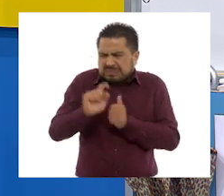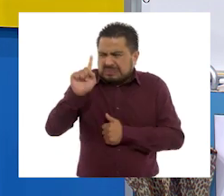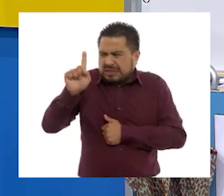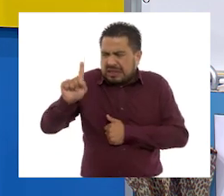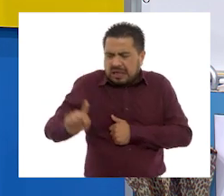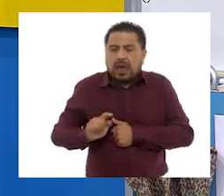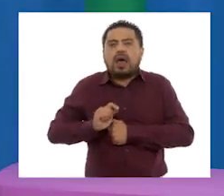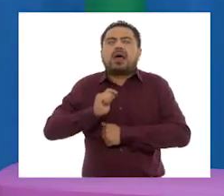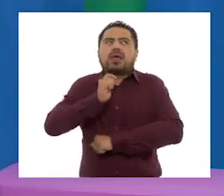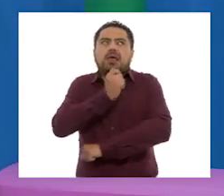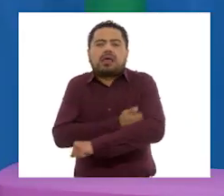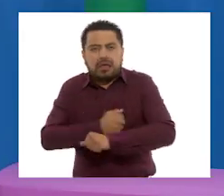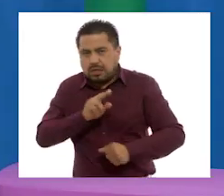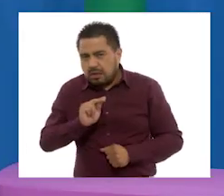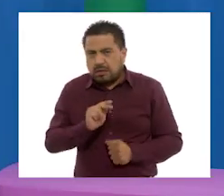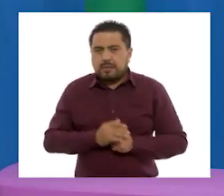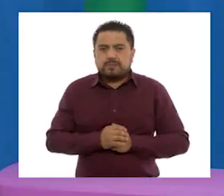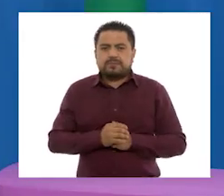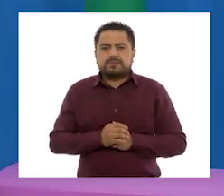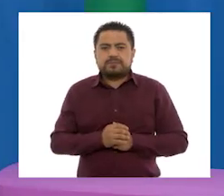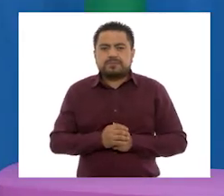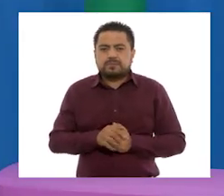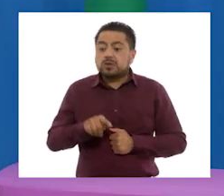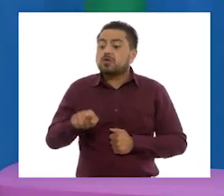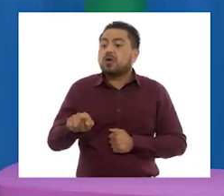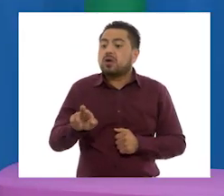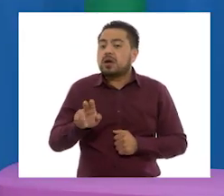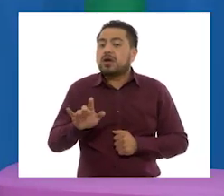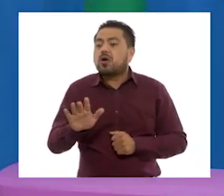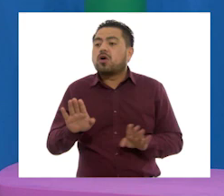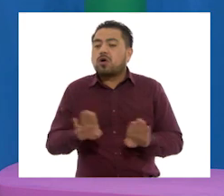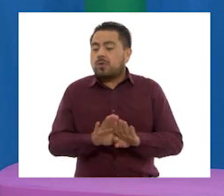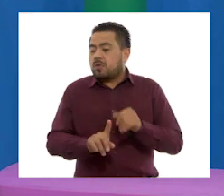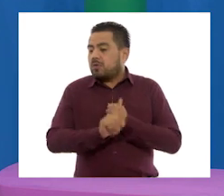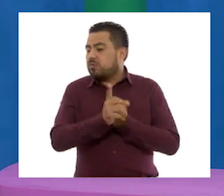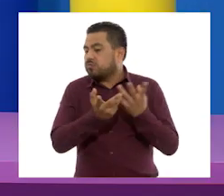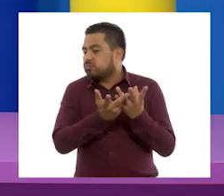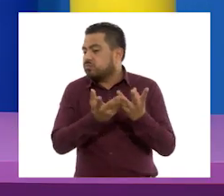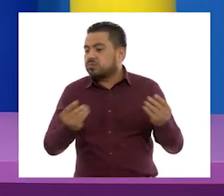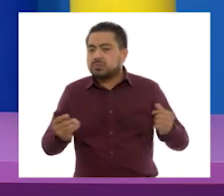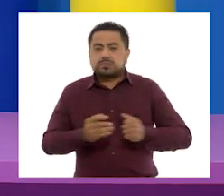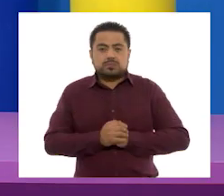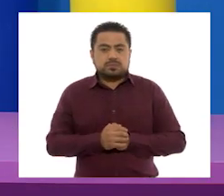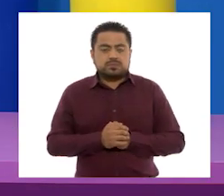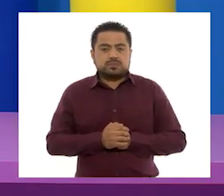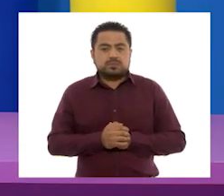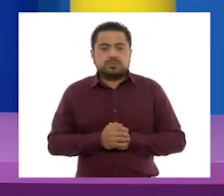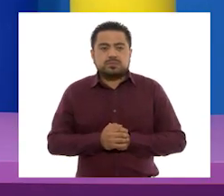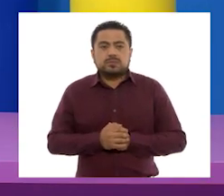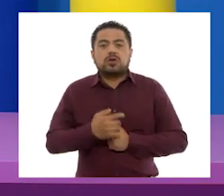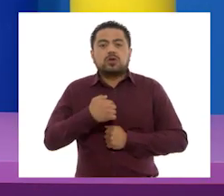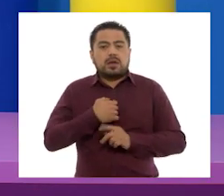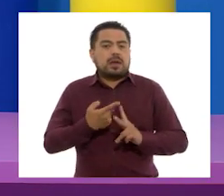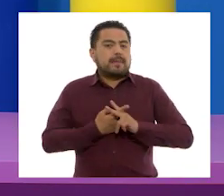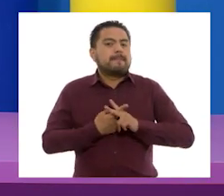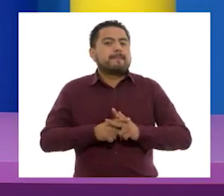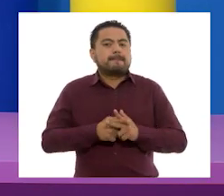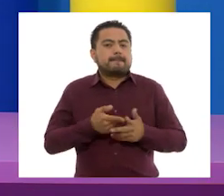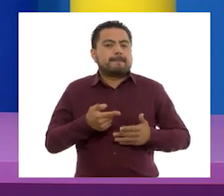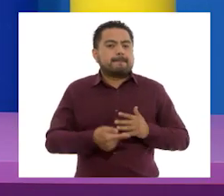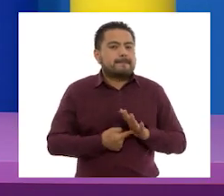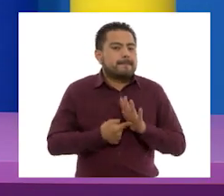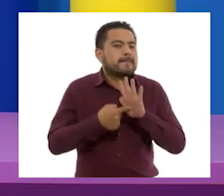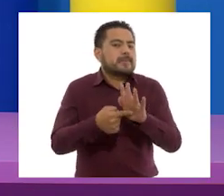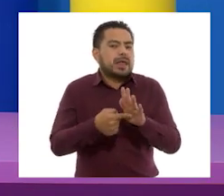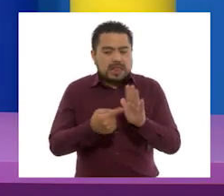tarde. Uh-huh. ¿Y tú, Raulito, cómo lo resolviste? Pues empecé a presentar la